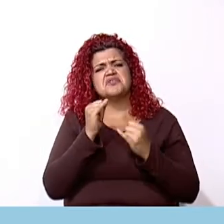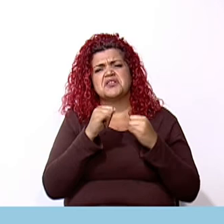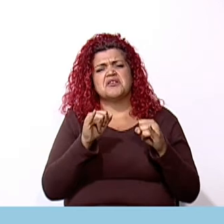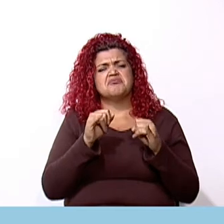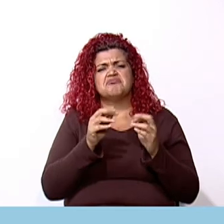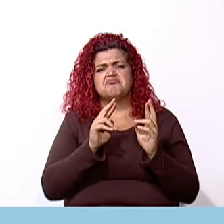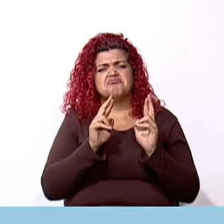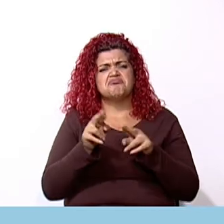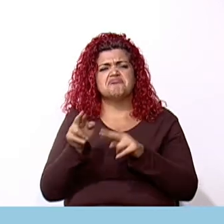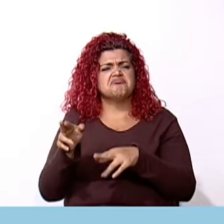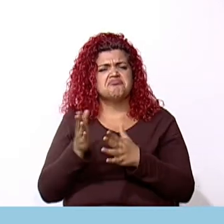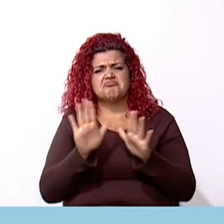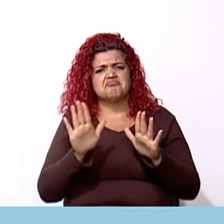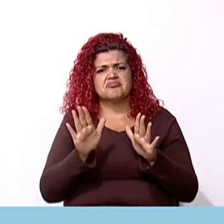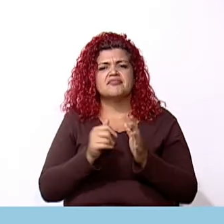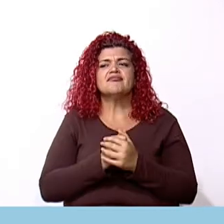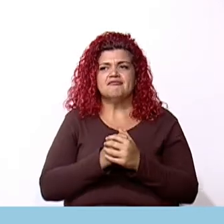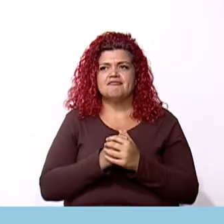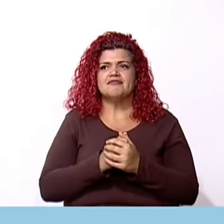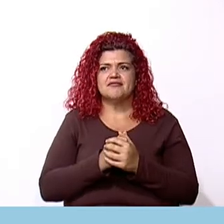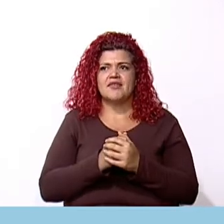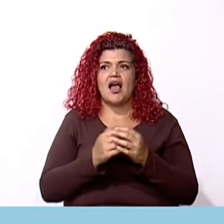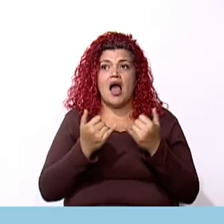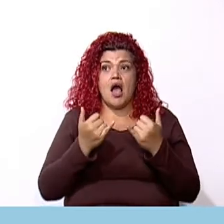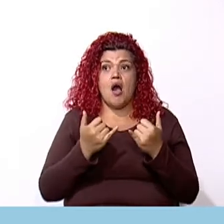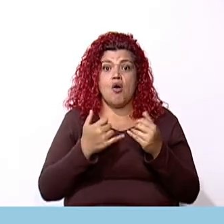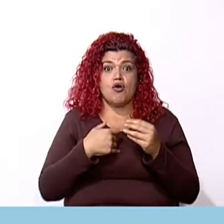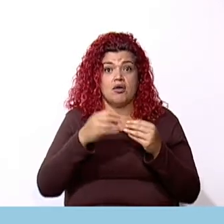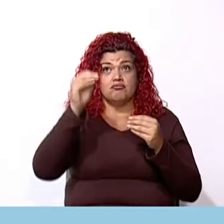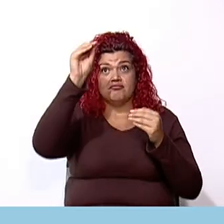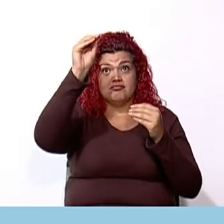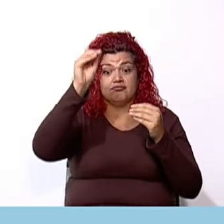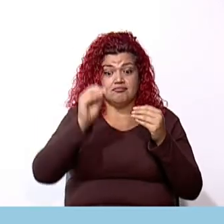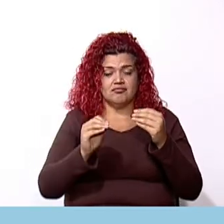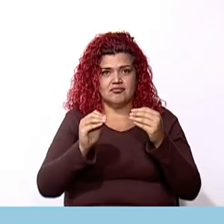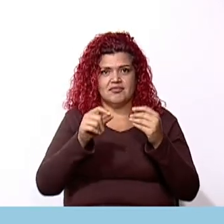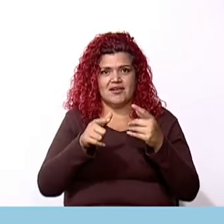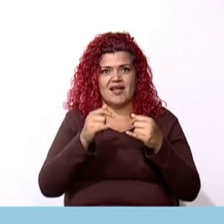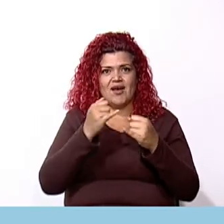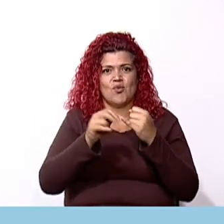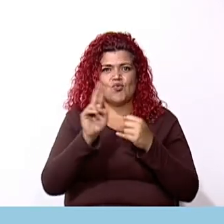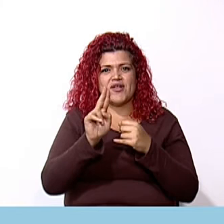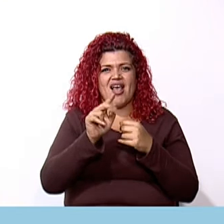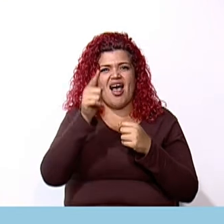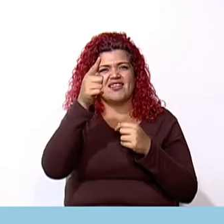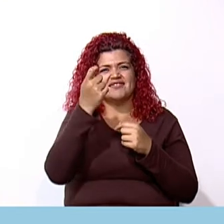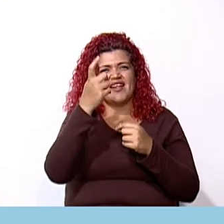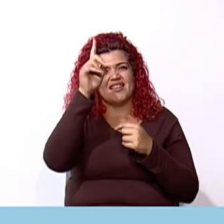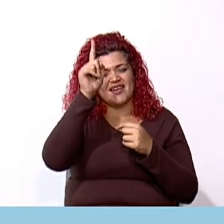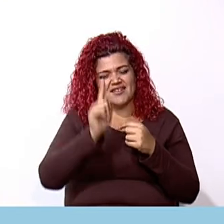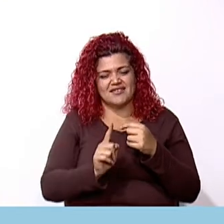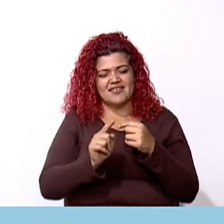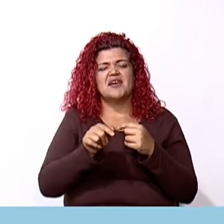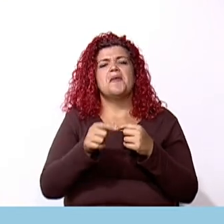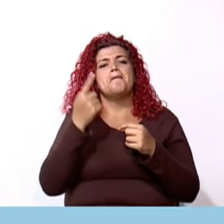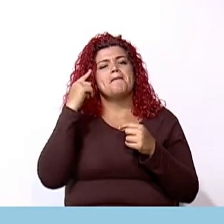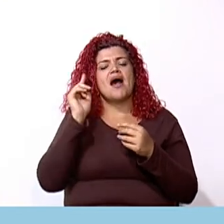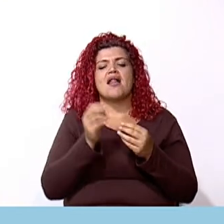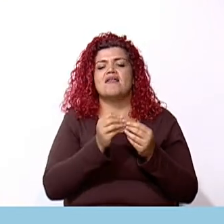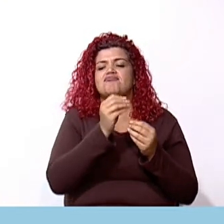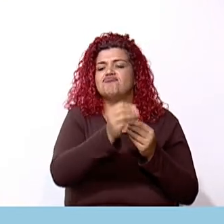repartir. Muy bien. Ahora bajamos las 9 unidades que teníamos para